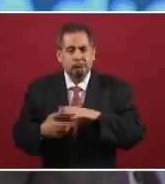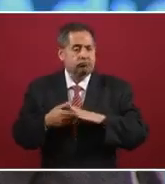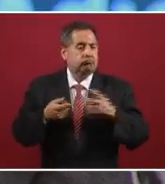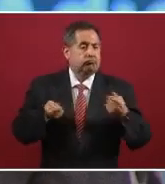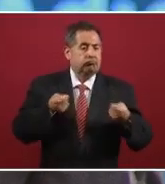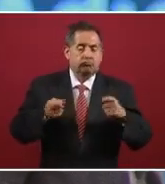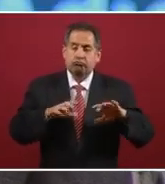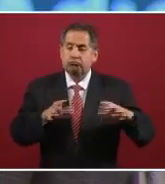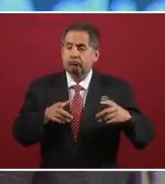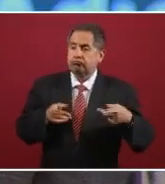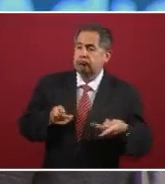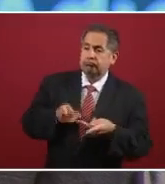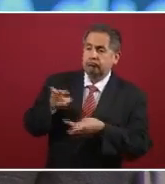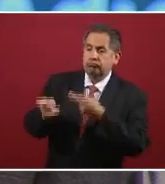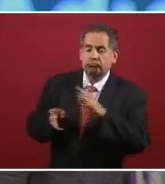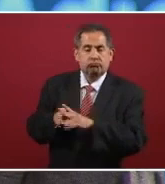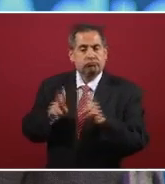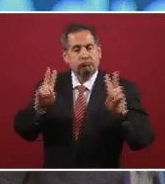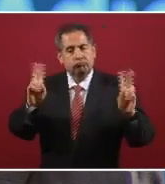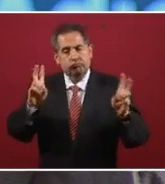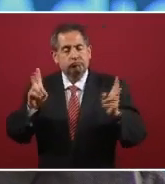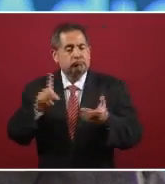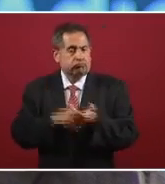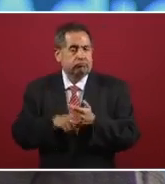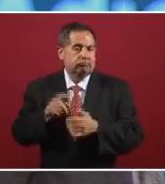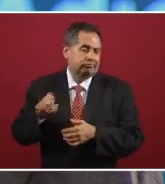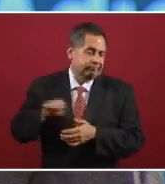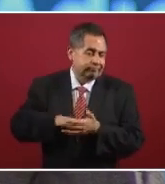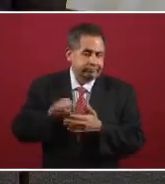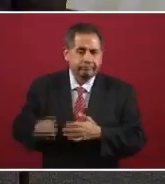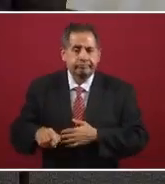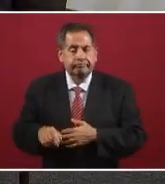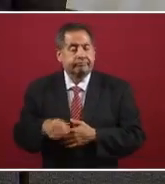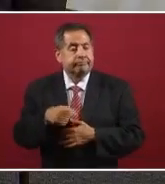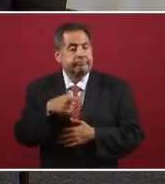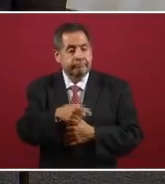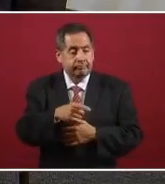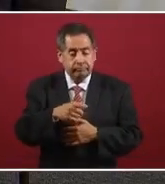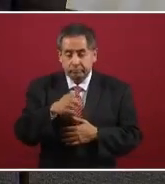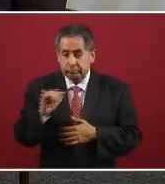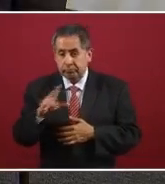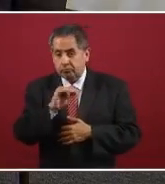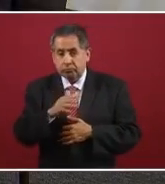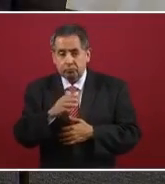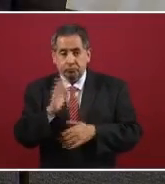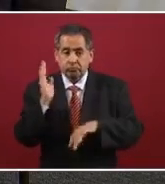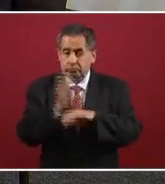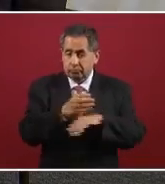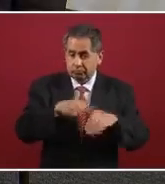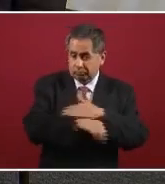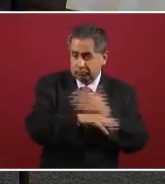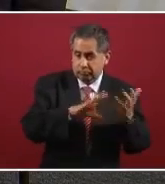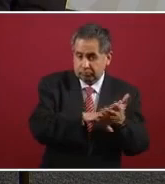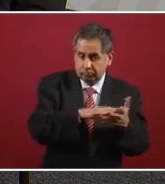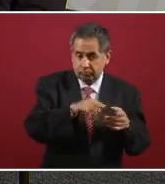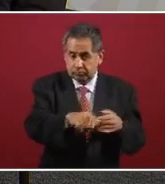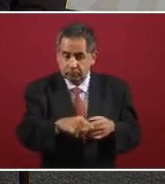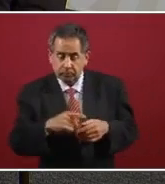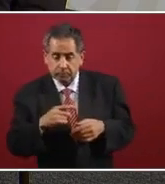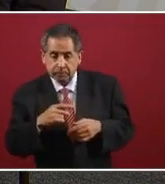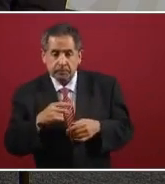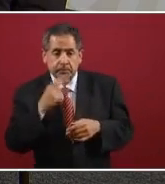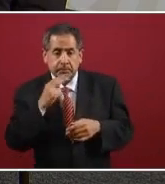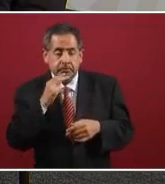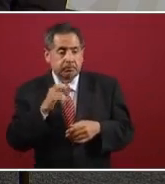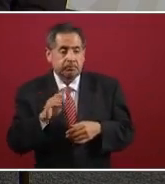consulta social sobre temas sensibles como la despenalización o descriminalización del uso y consumo